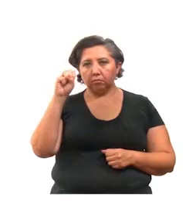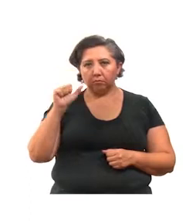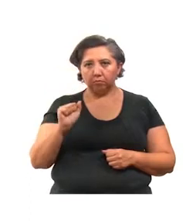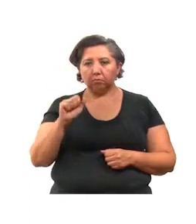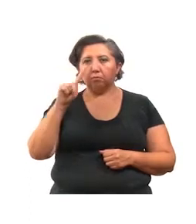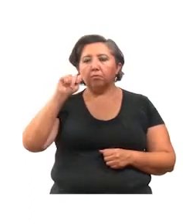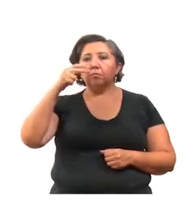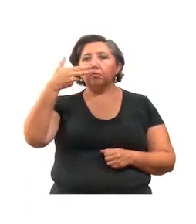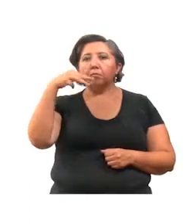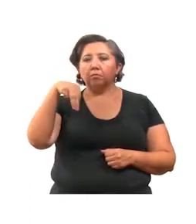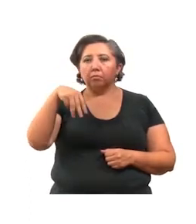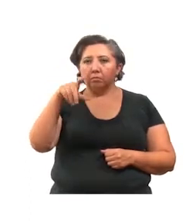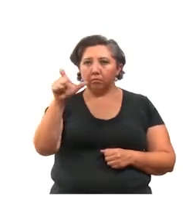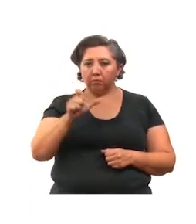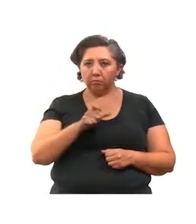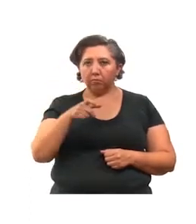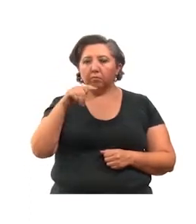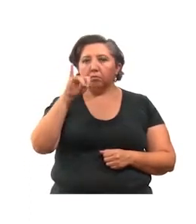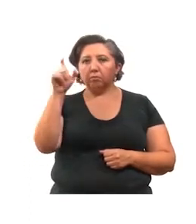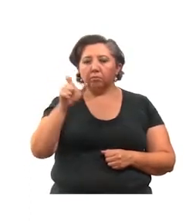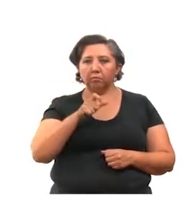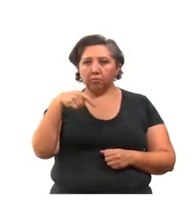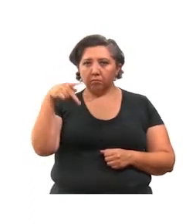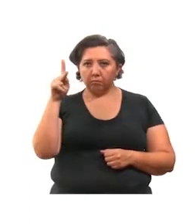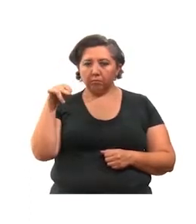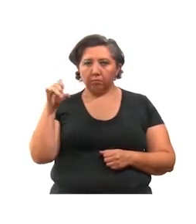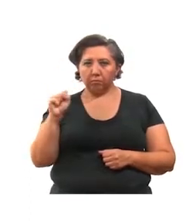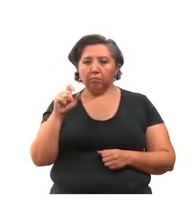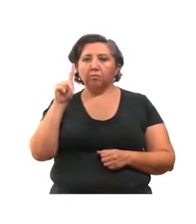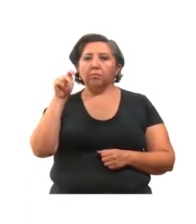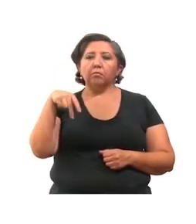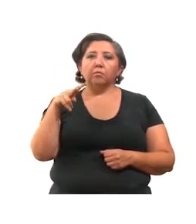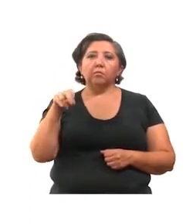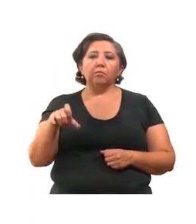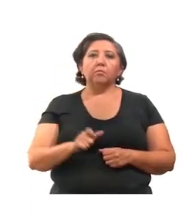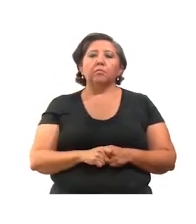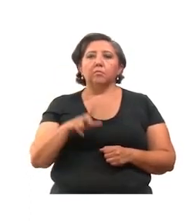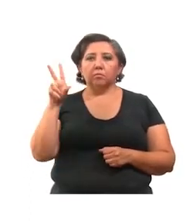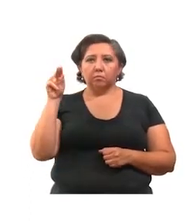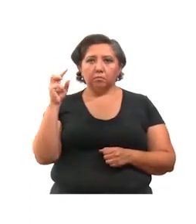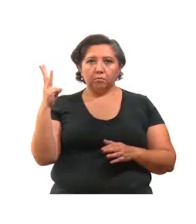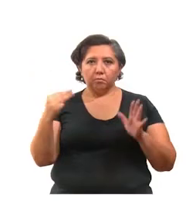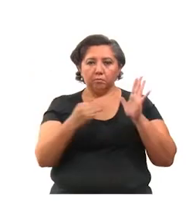Lagartos, Tajmec, Tixcocop, Tixpehual y Tuncas. De los